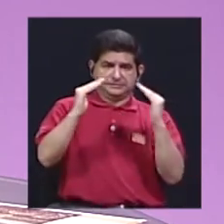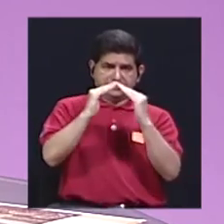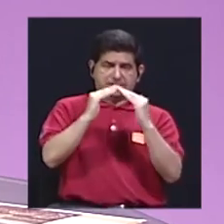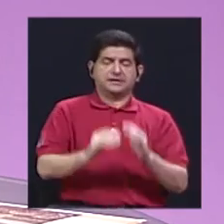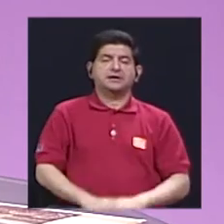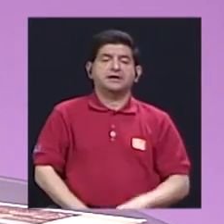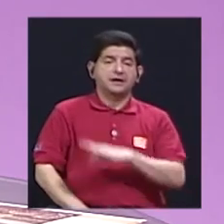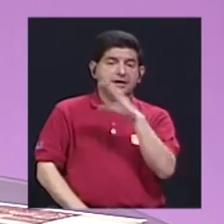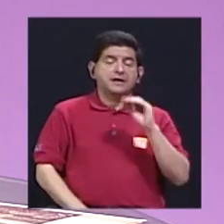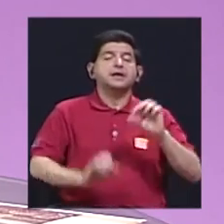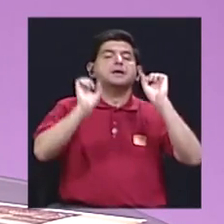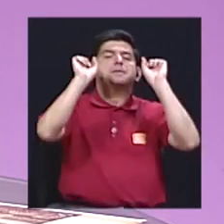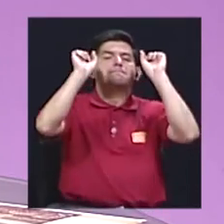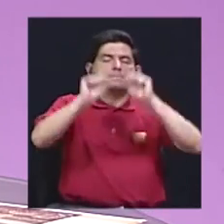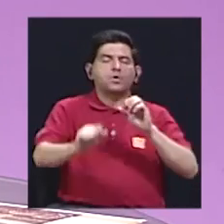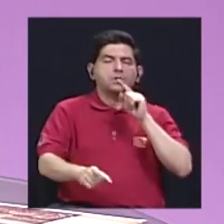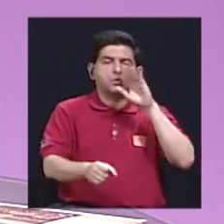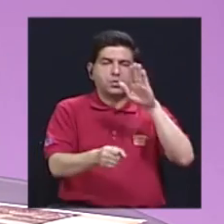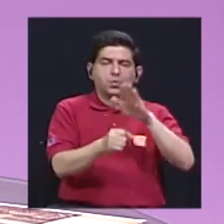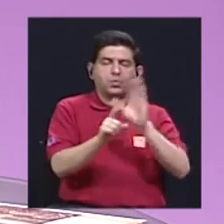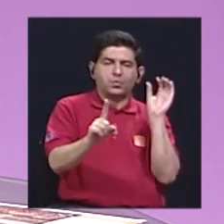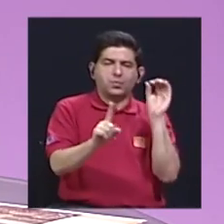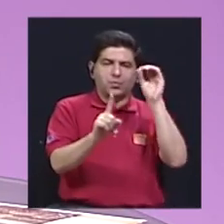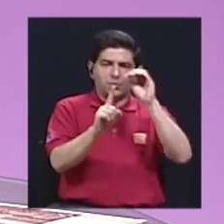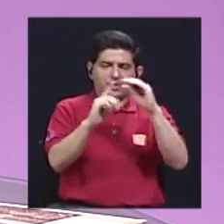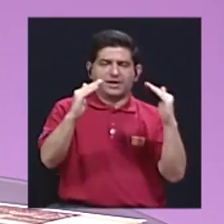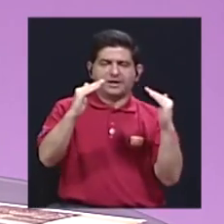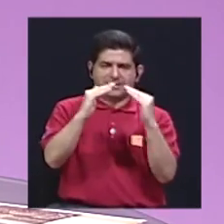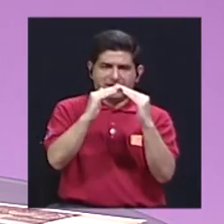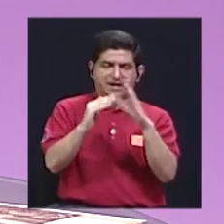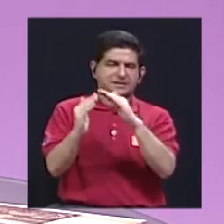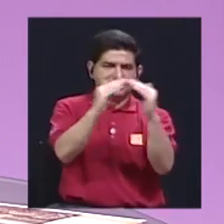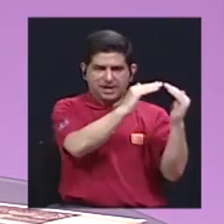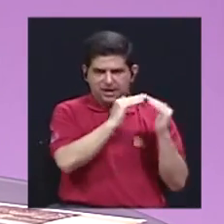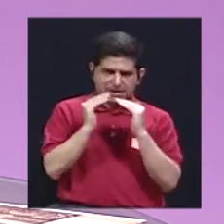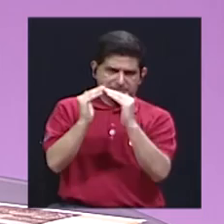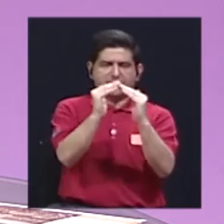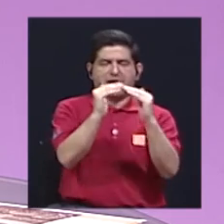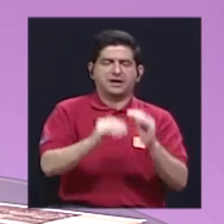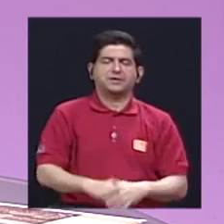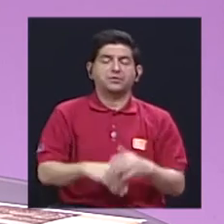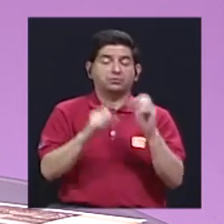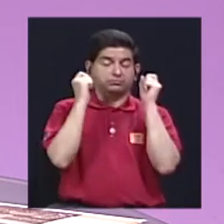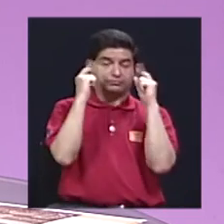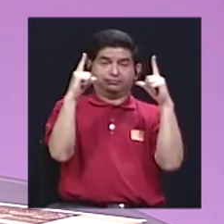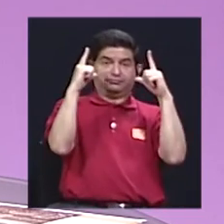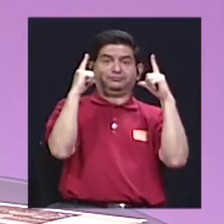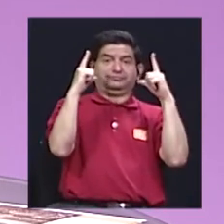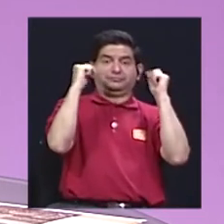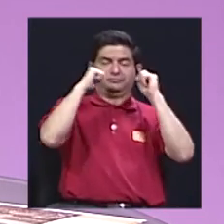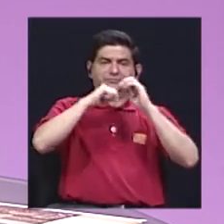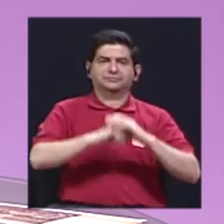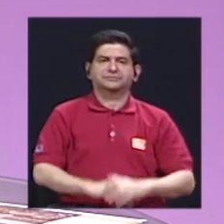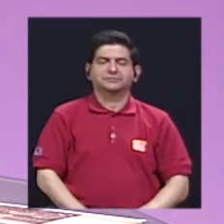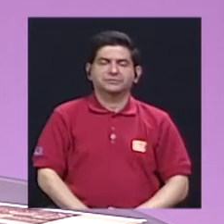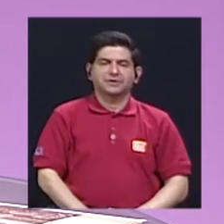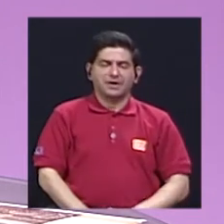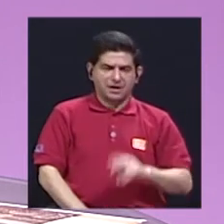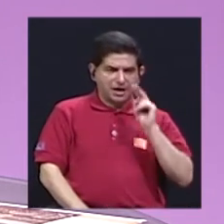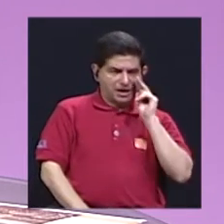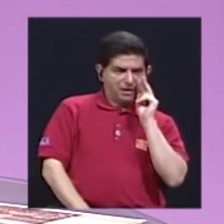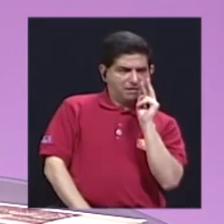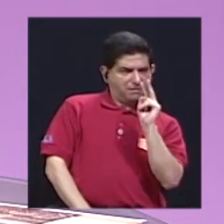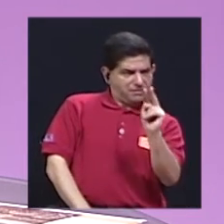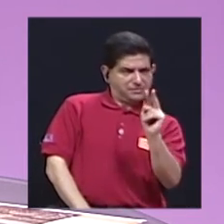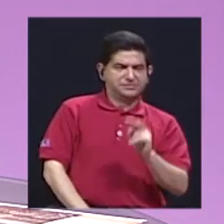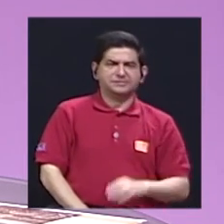logran el objetivo de la vivienda y del barrio es impresionante no solo ver